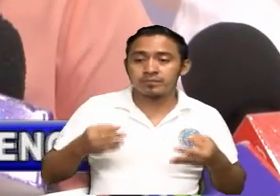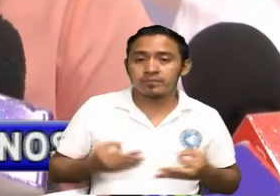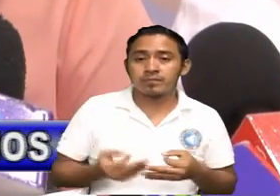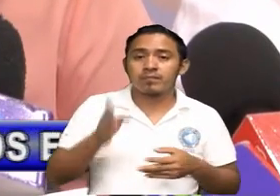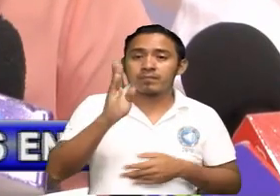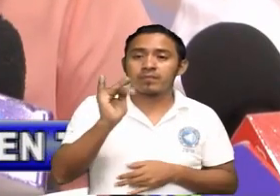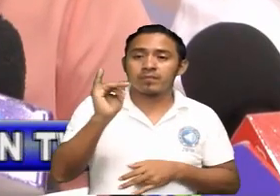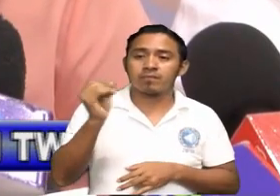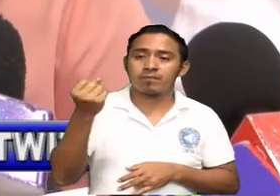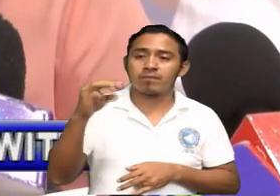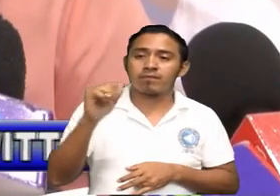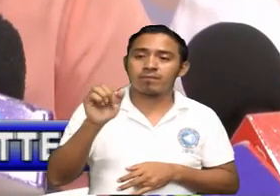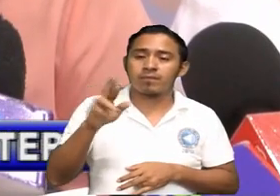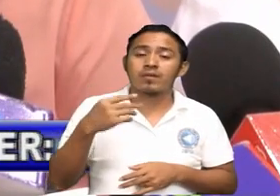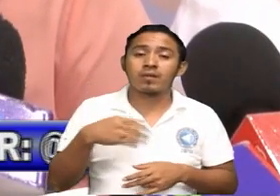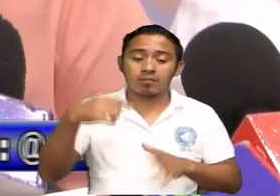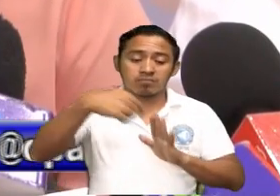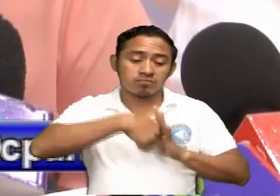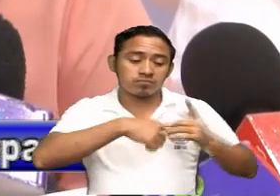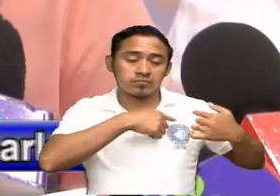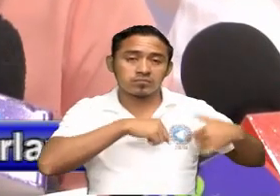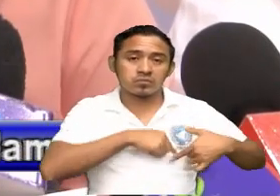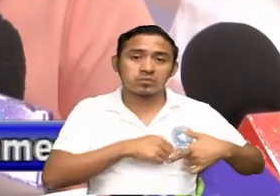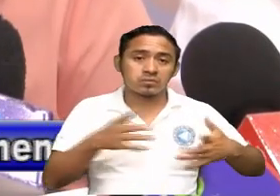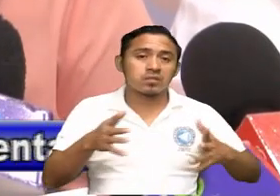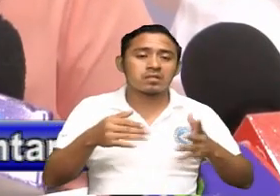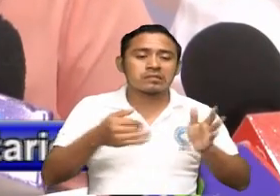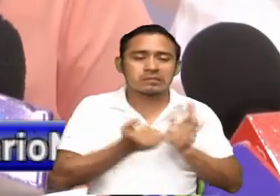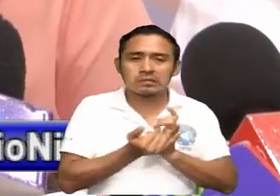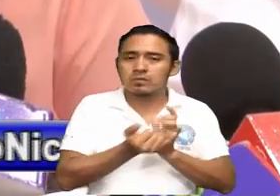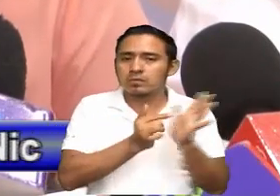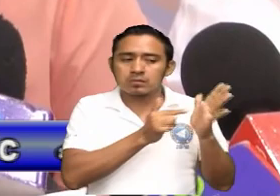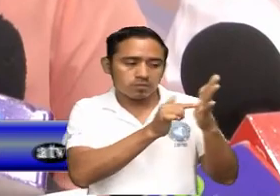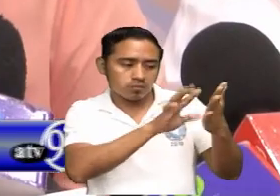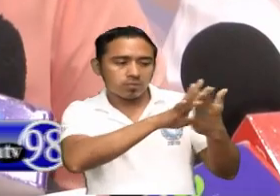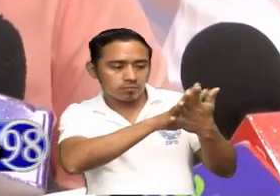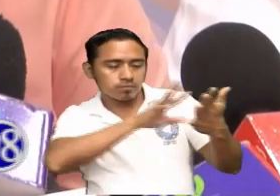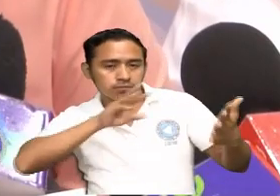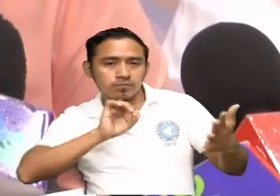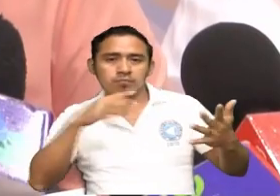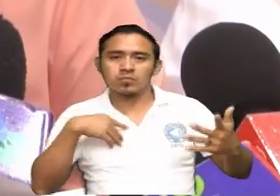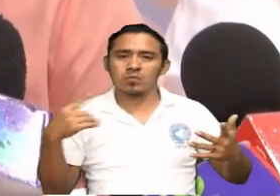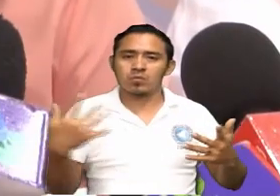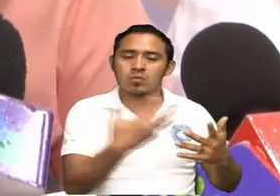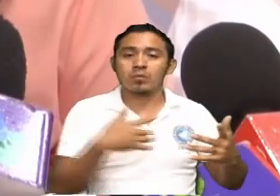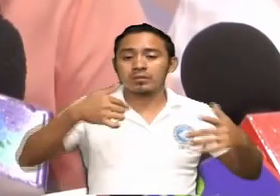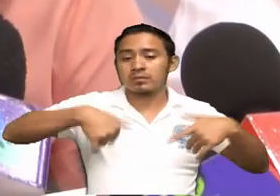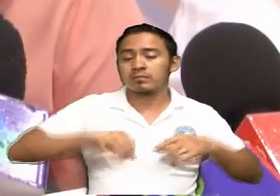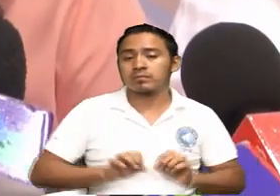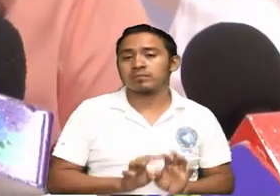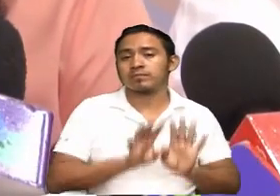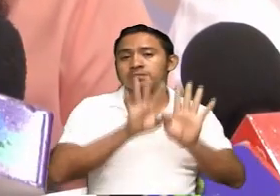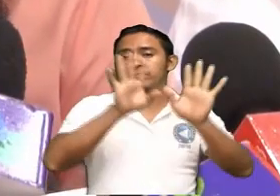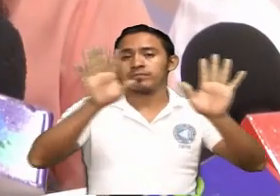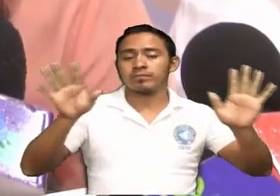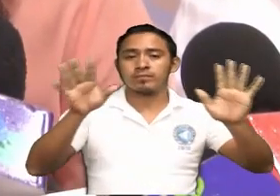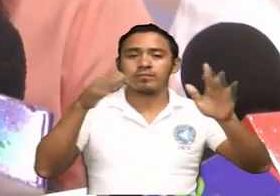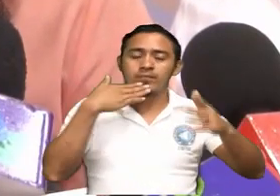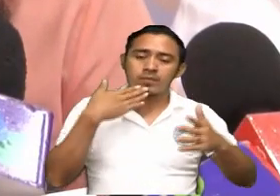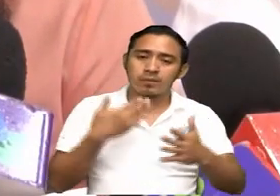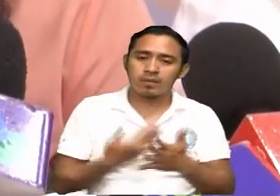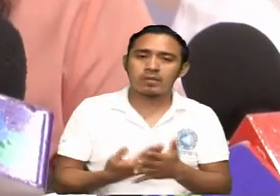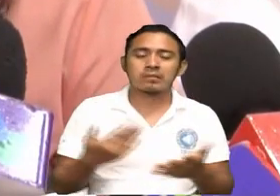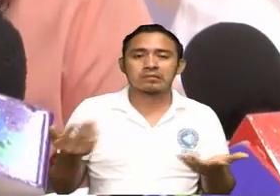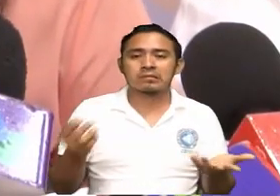está en nuestros corazones, que es un ejemplo a seguir para todos nosotros. Y esta mañana, pues, gracias Virle